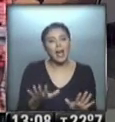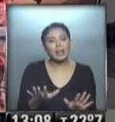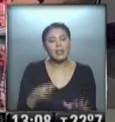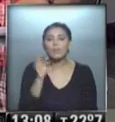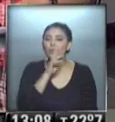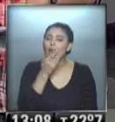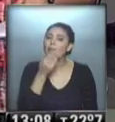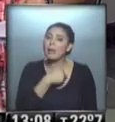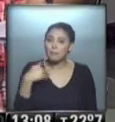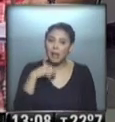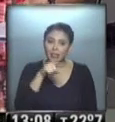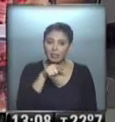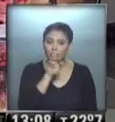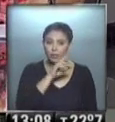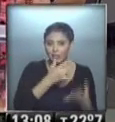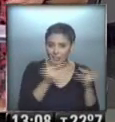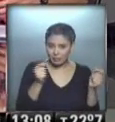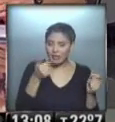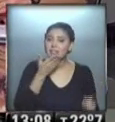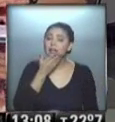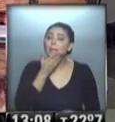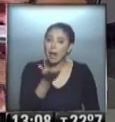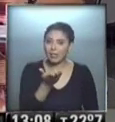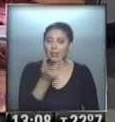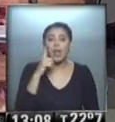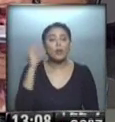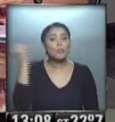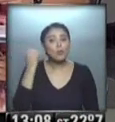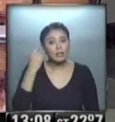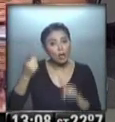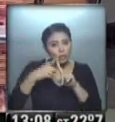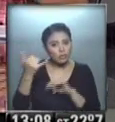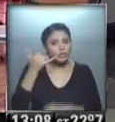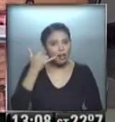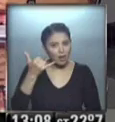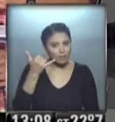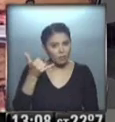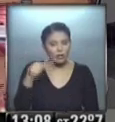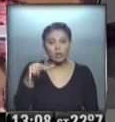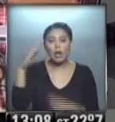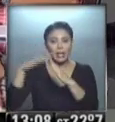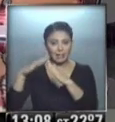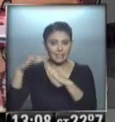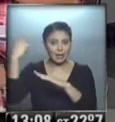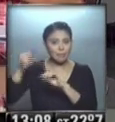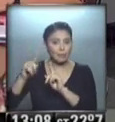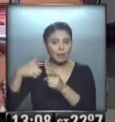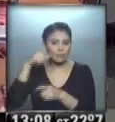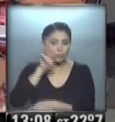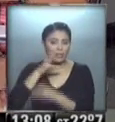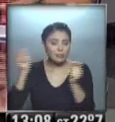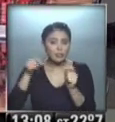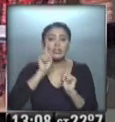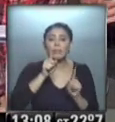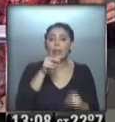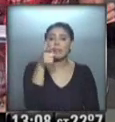pedido de Griselda, la mamá de Araceli, confirmando un dato importante, y es que hubo contactos telefónicos desde la casa a la que fue Araceli y también desde el